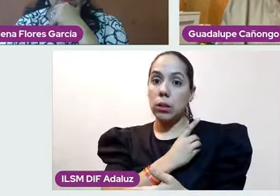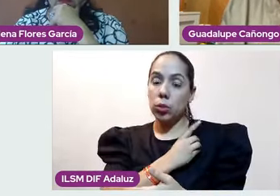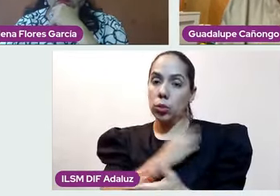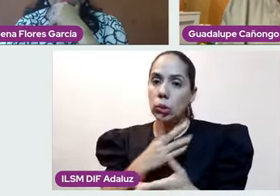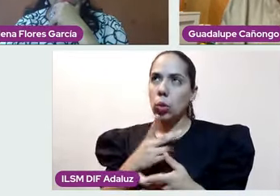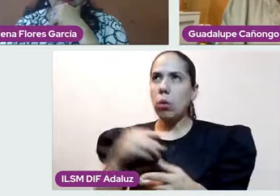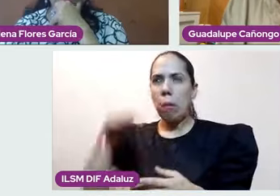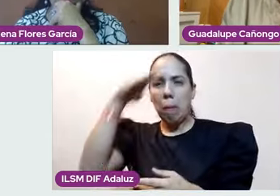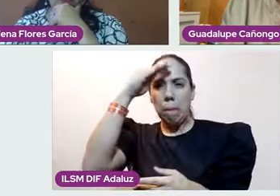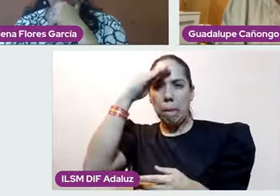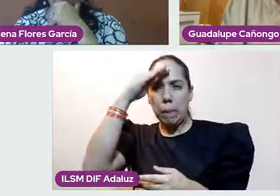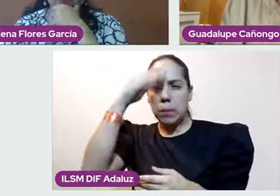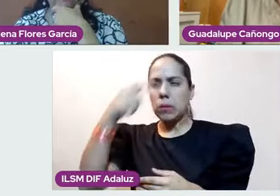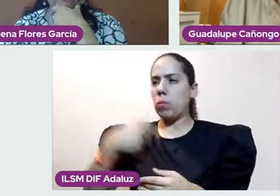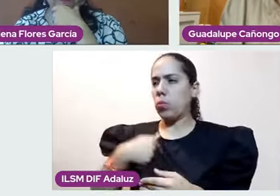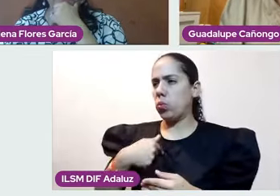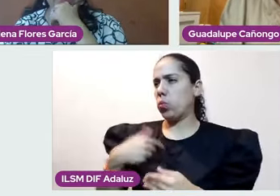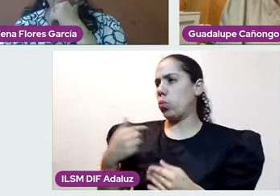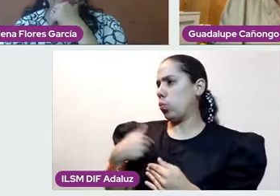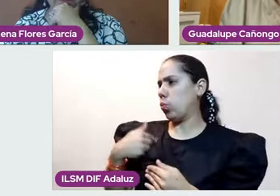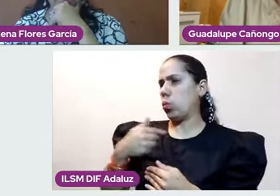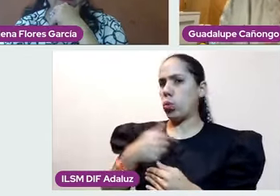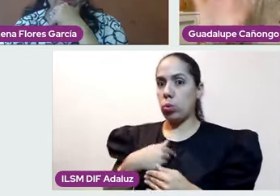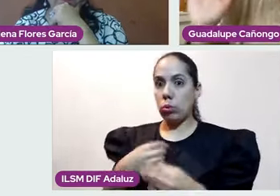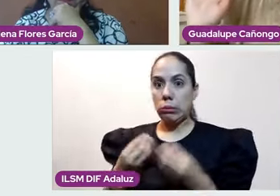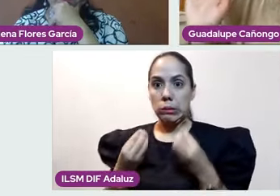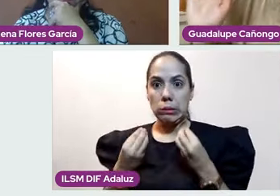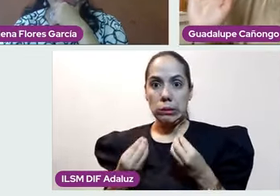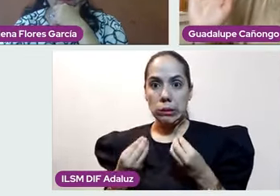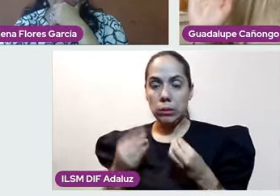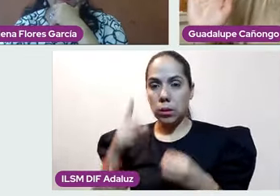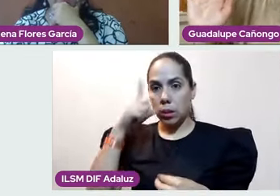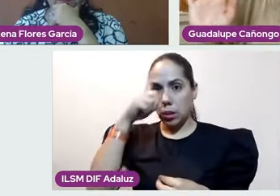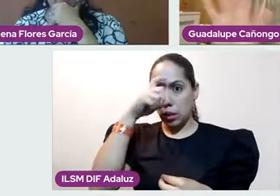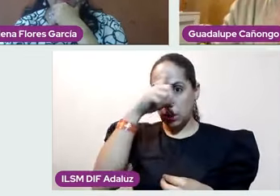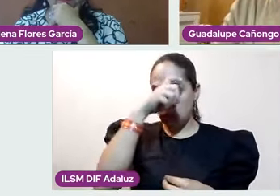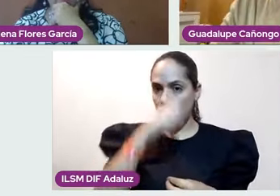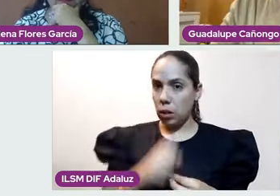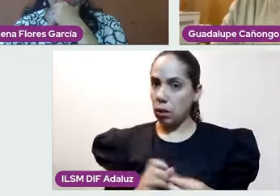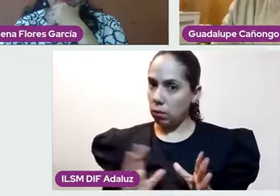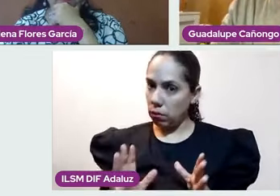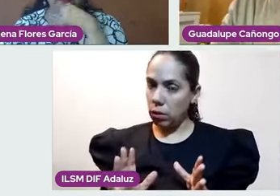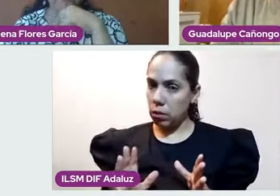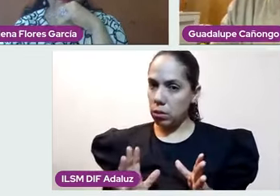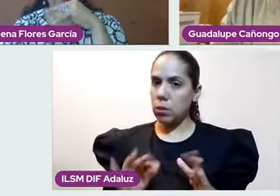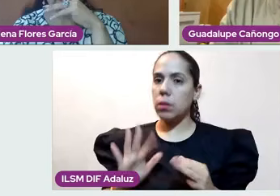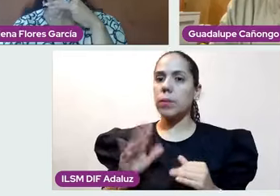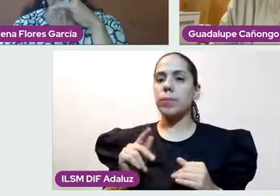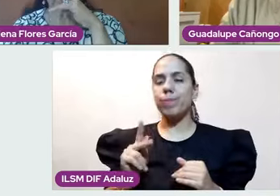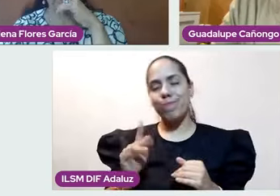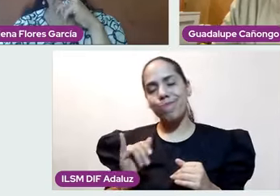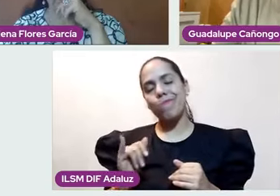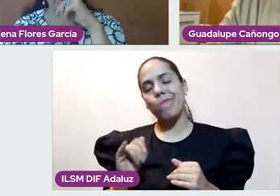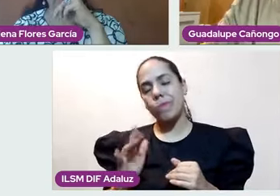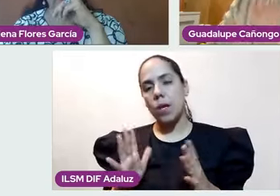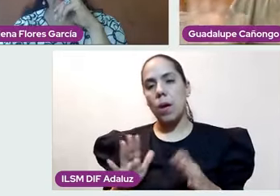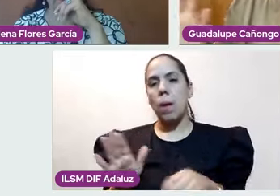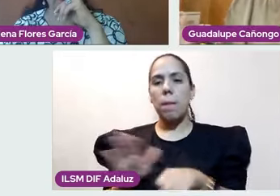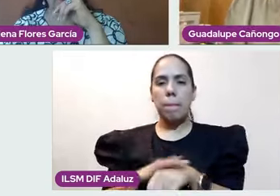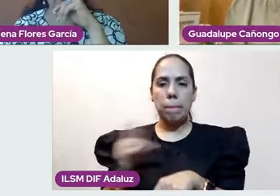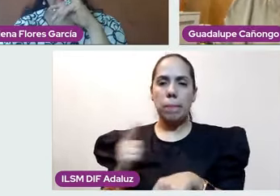es salvaje, es muy agresivo, ¿no? No es gratuito. Tenemos razones, efectivamente, ¿no?